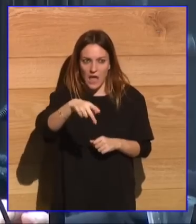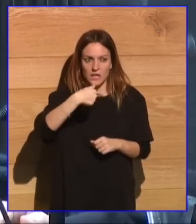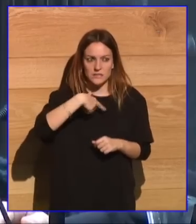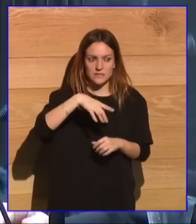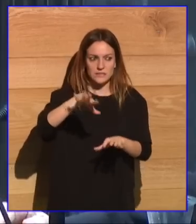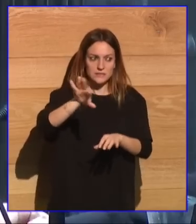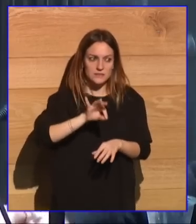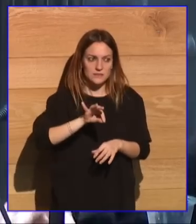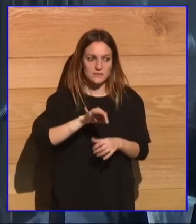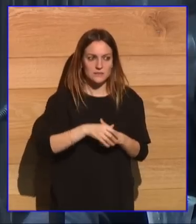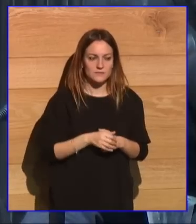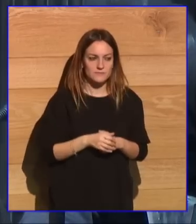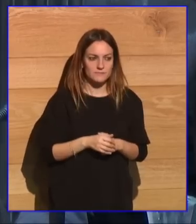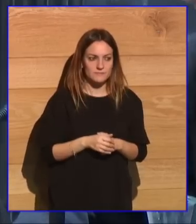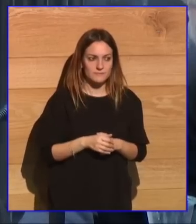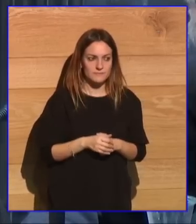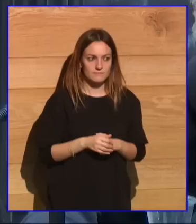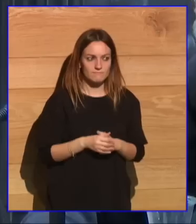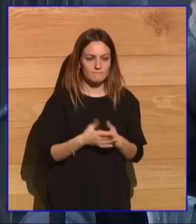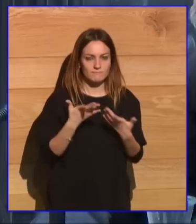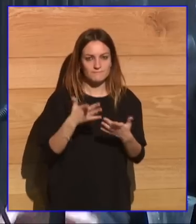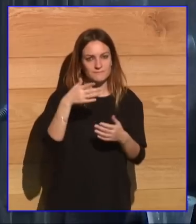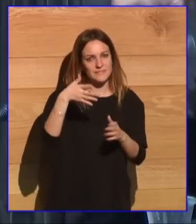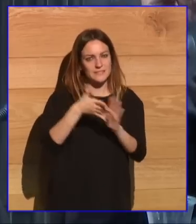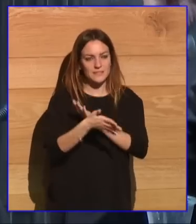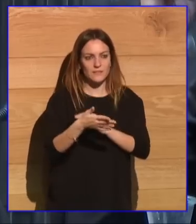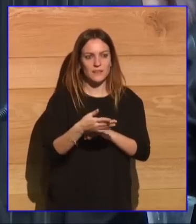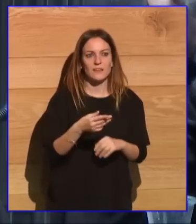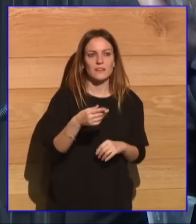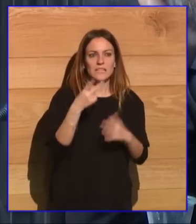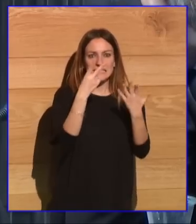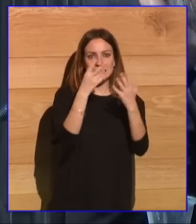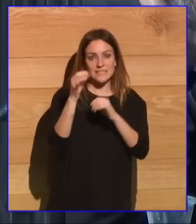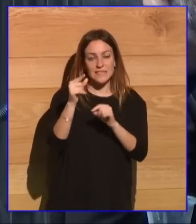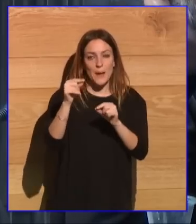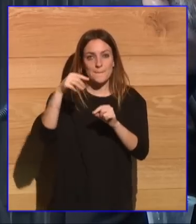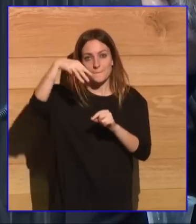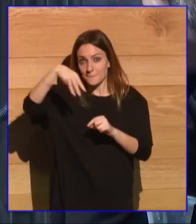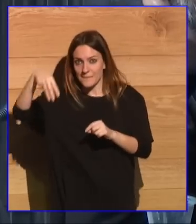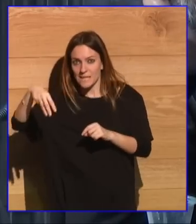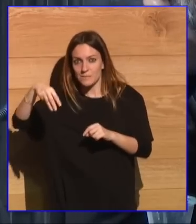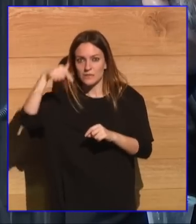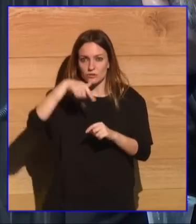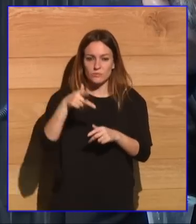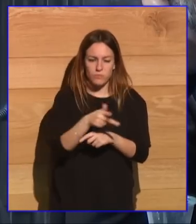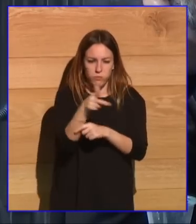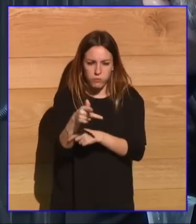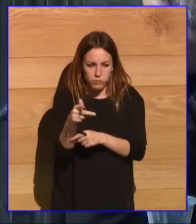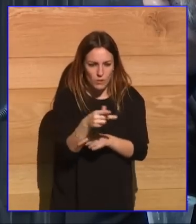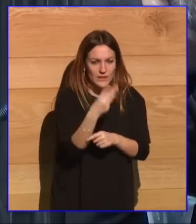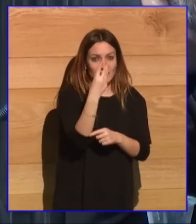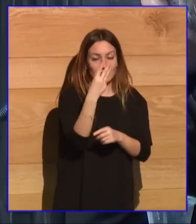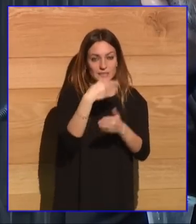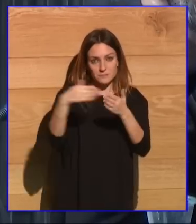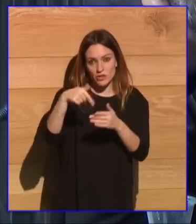Tommy era de Ken Russell, ¿no? Claro. Sí, eso es. Y rueda en 30, o sea, en 70 milímetros, rueda 3,5 millones de pies. O sea, eso es